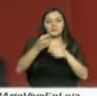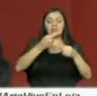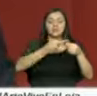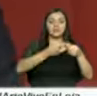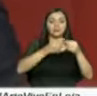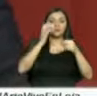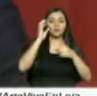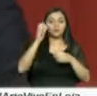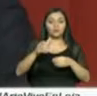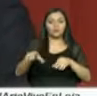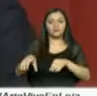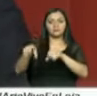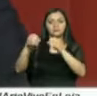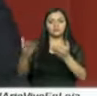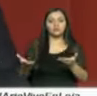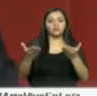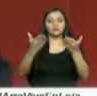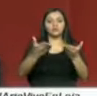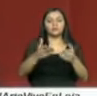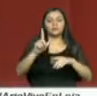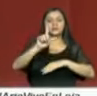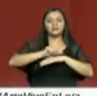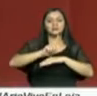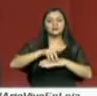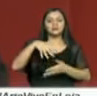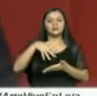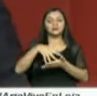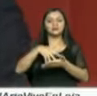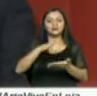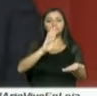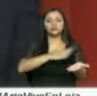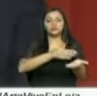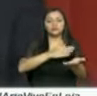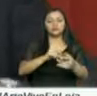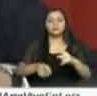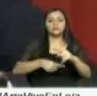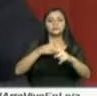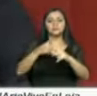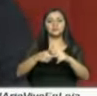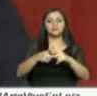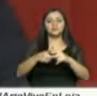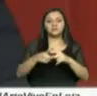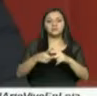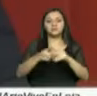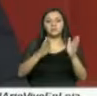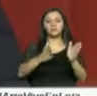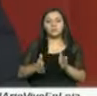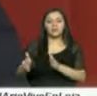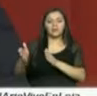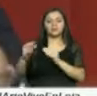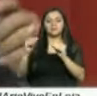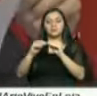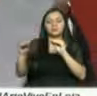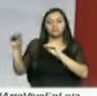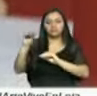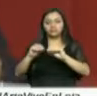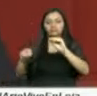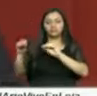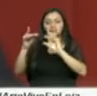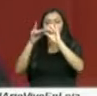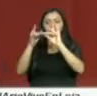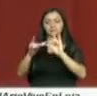Cuenca, ofrecerá licenciaturas en música, en ejecución y en composición.